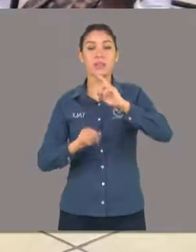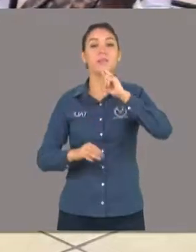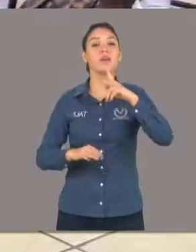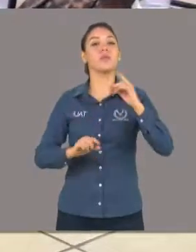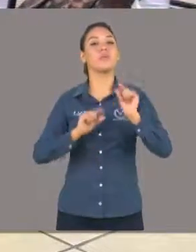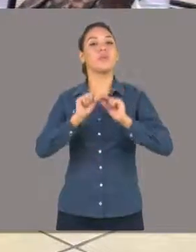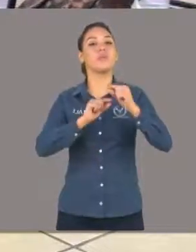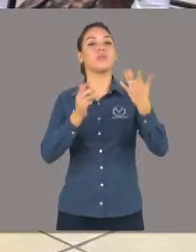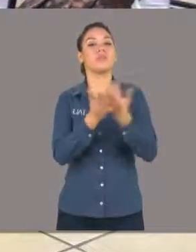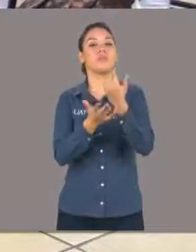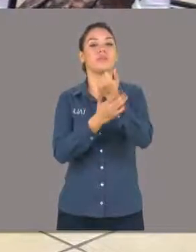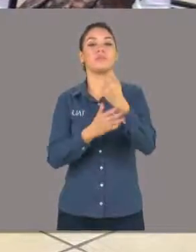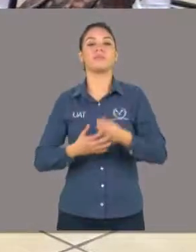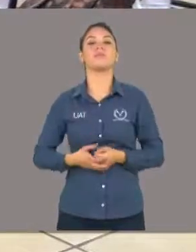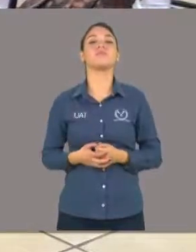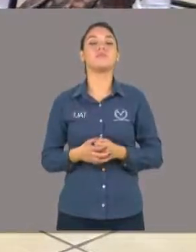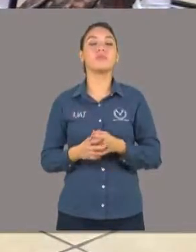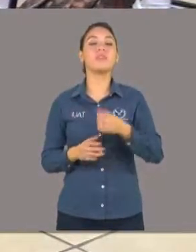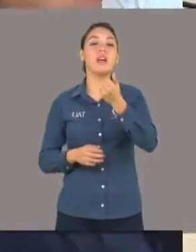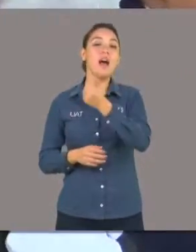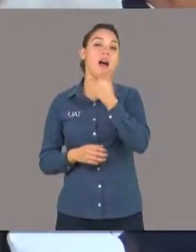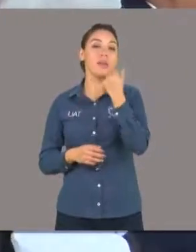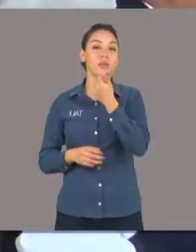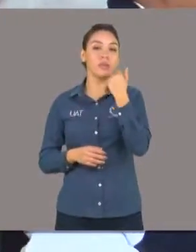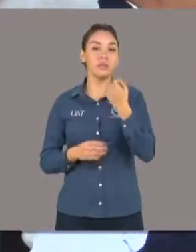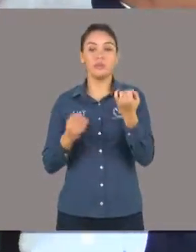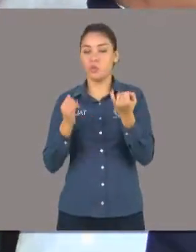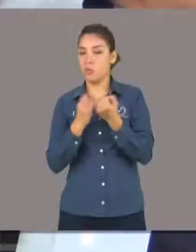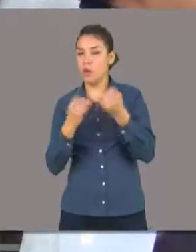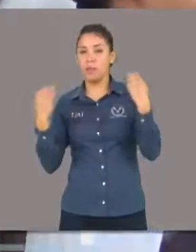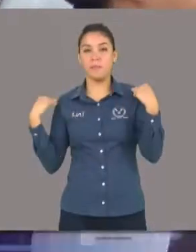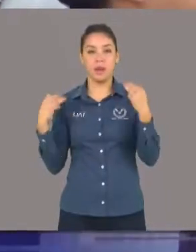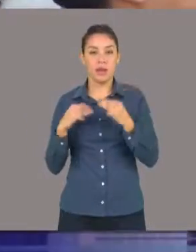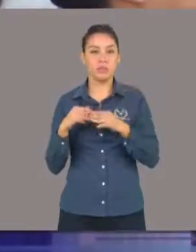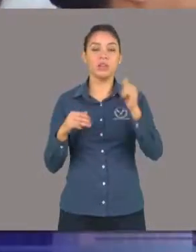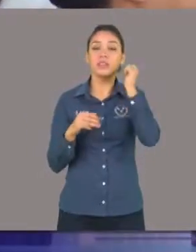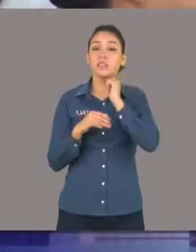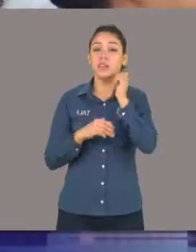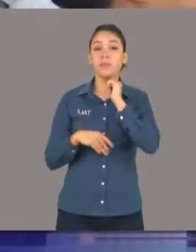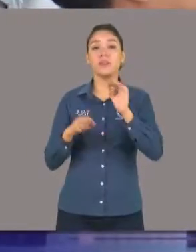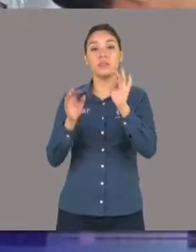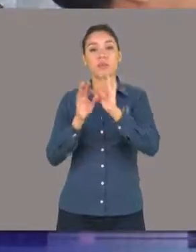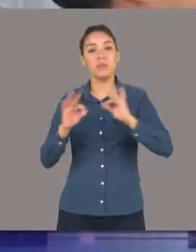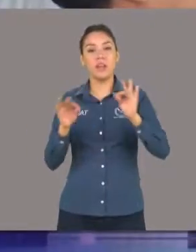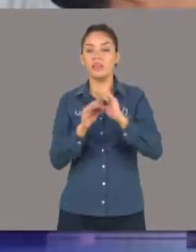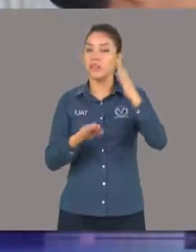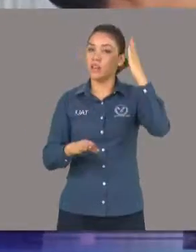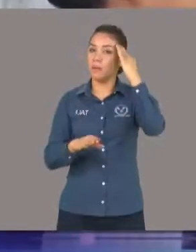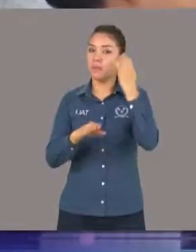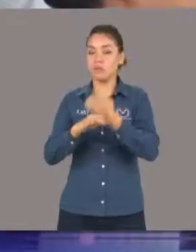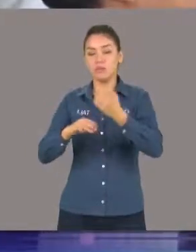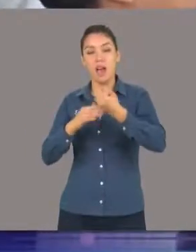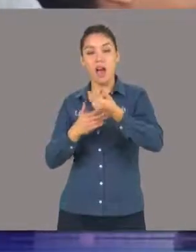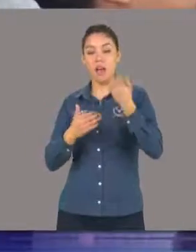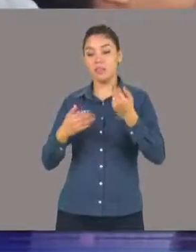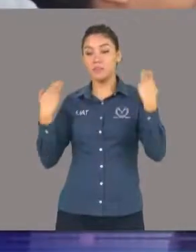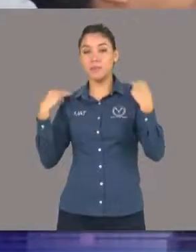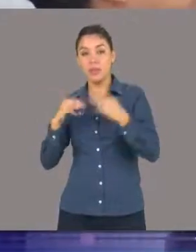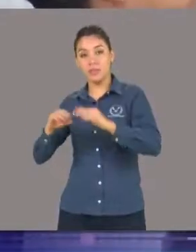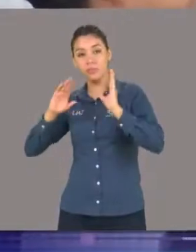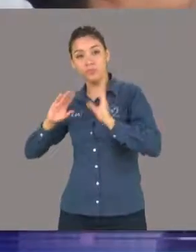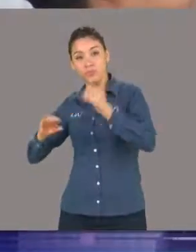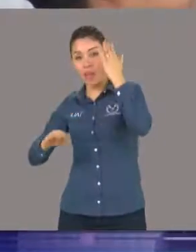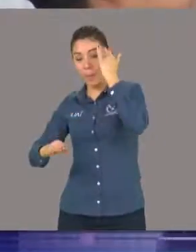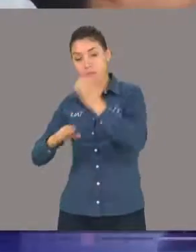y a la mejora continua de sus programas educativos. En el estudiante y en nuestros docentes, siempre es importante la capacitación, la mejora